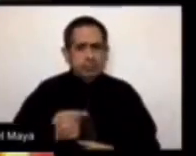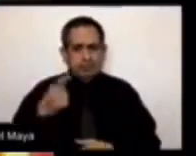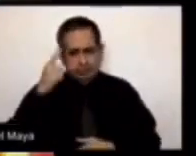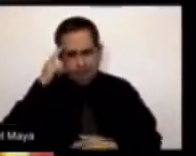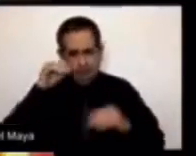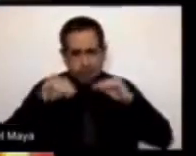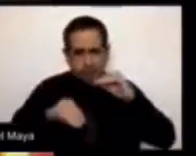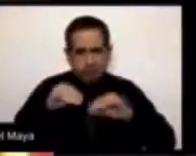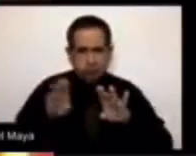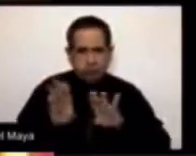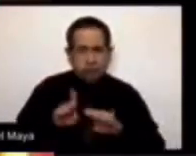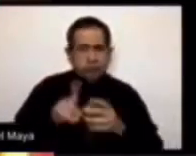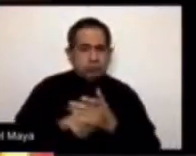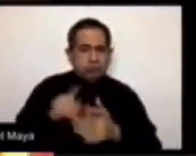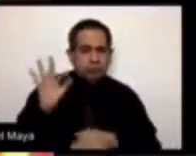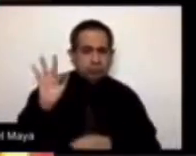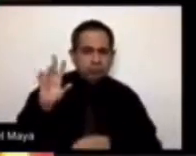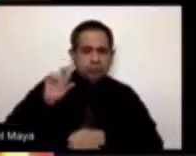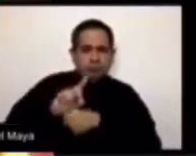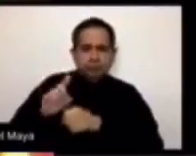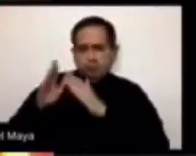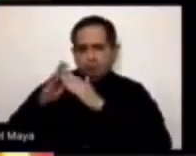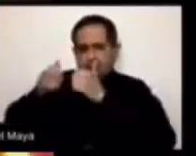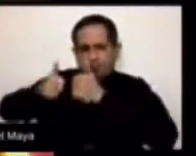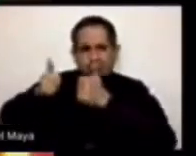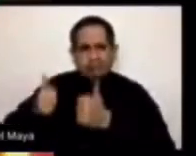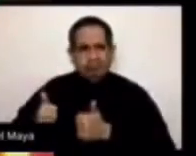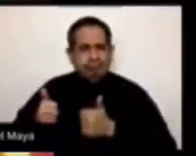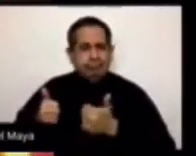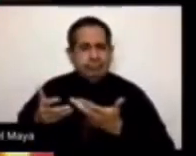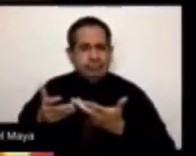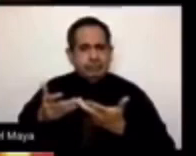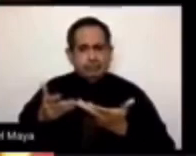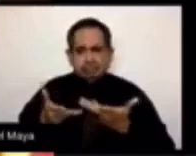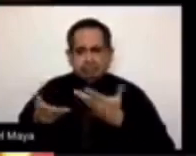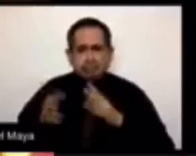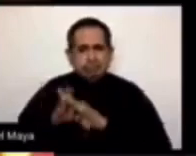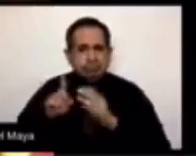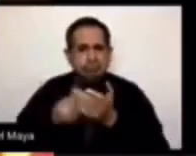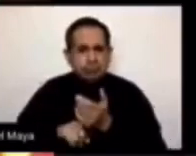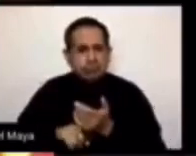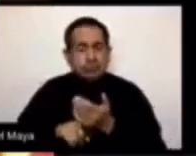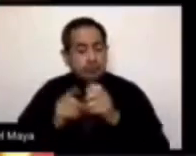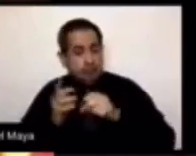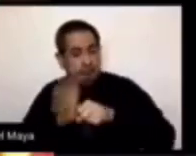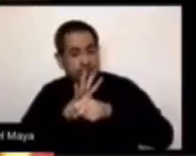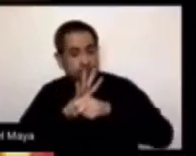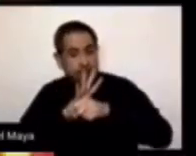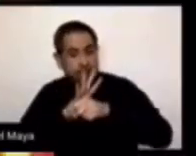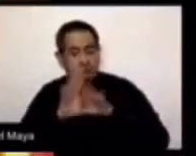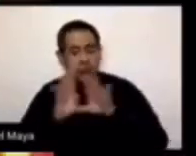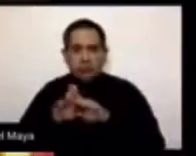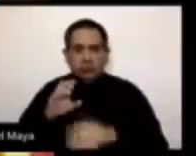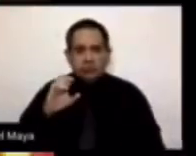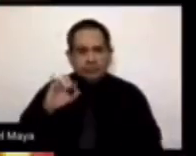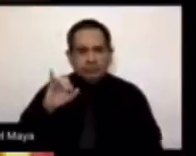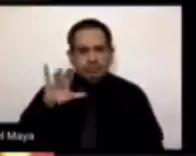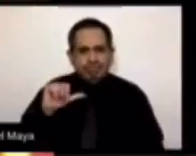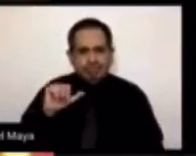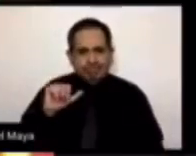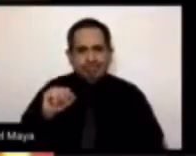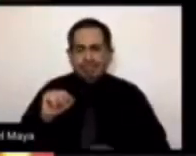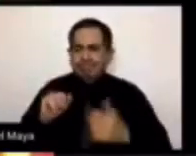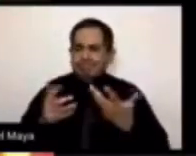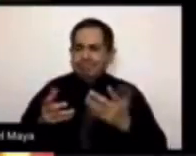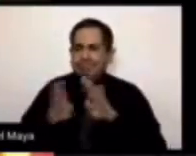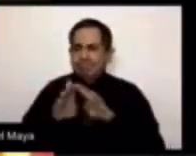se implantó una cuarentena con medidas de confinamiento y sana distancia. La pandemia, además de una crisis sanitaria, generó una